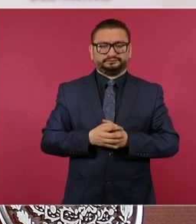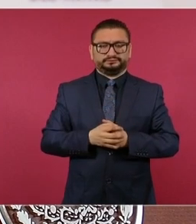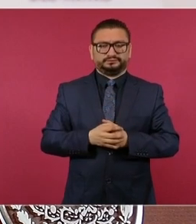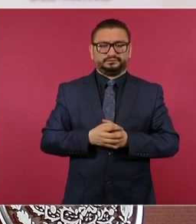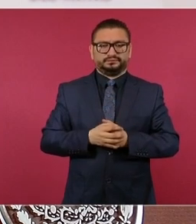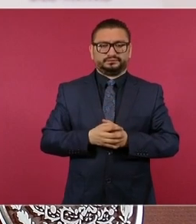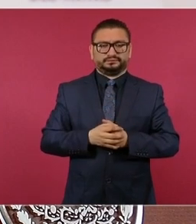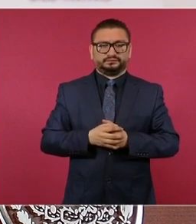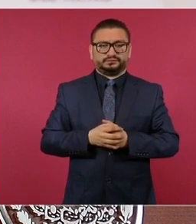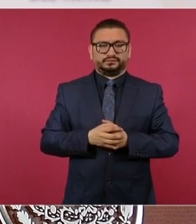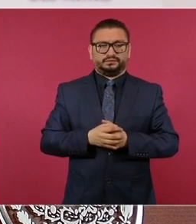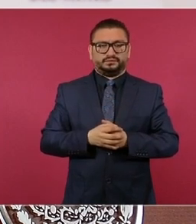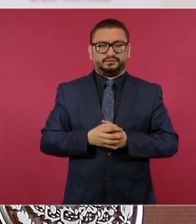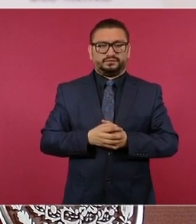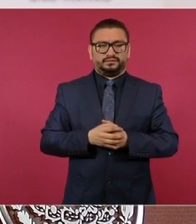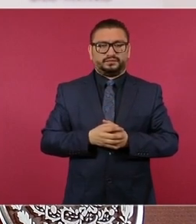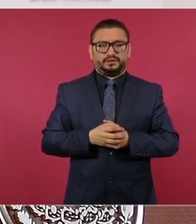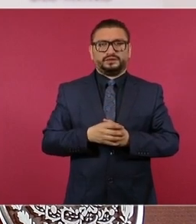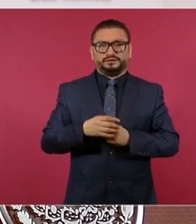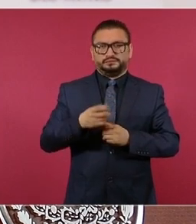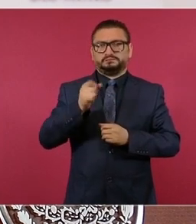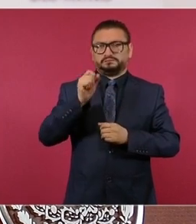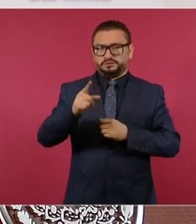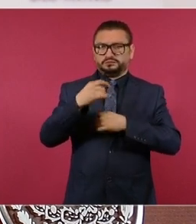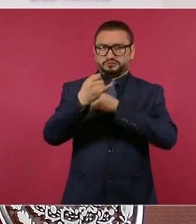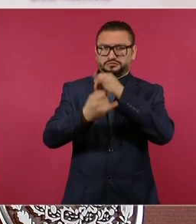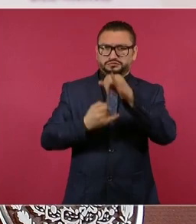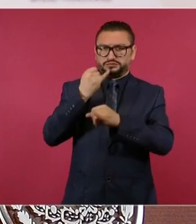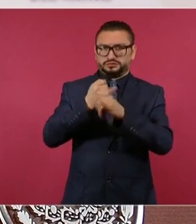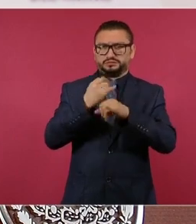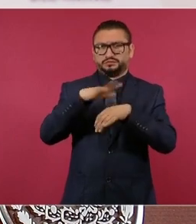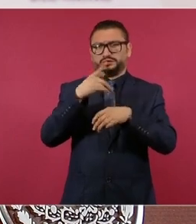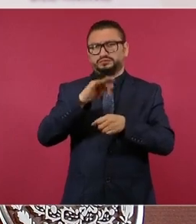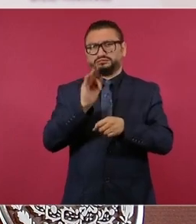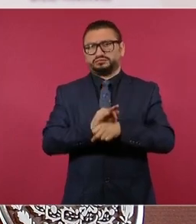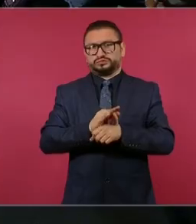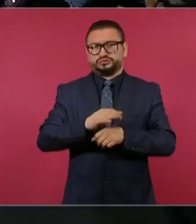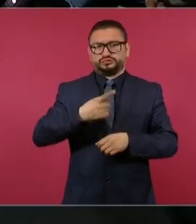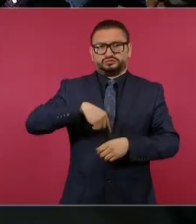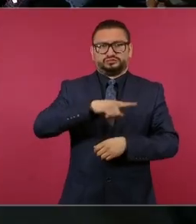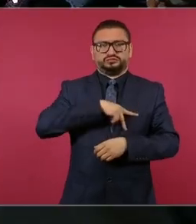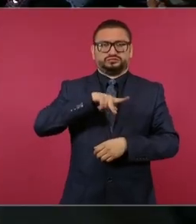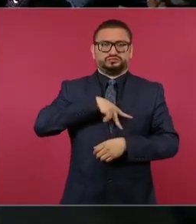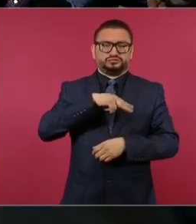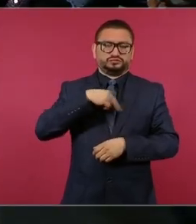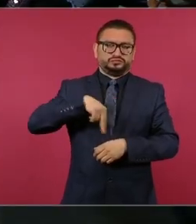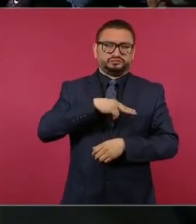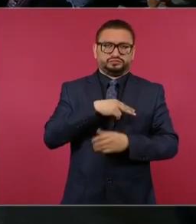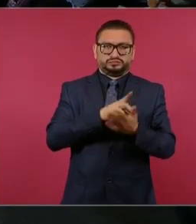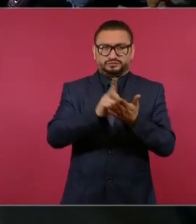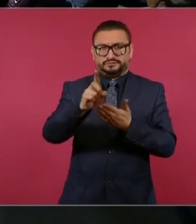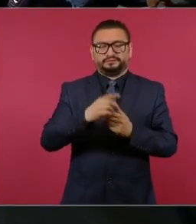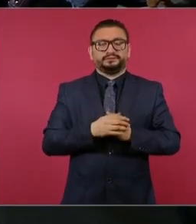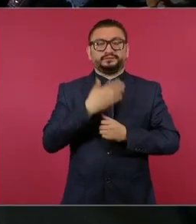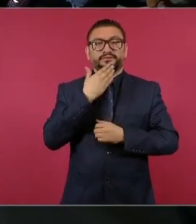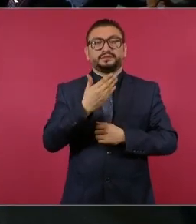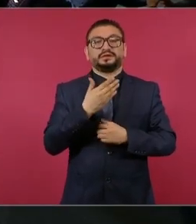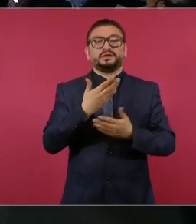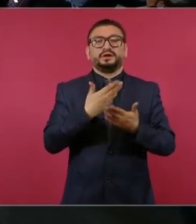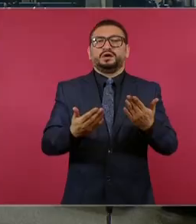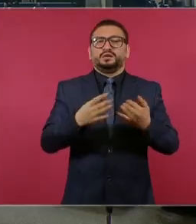pues a estos paneles internacionales para defender nuestro derecho. Y, presidente, por